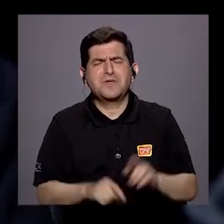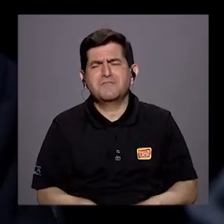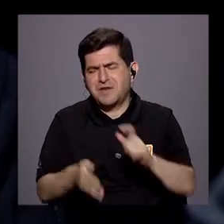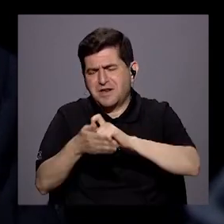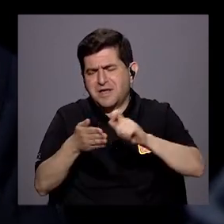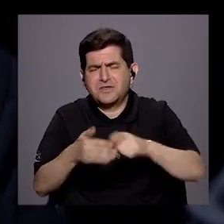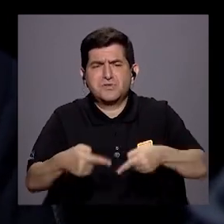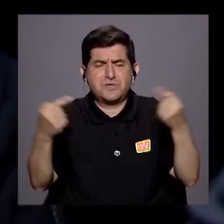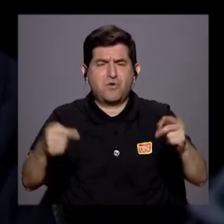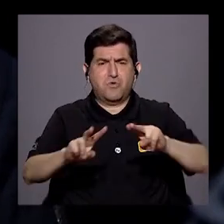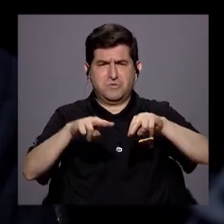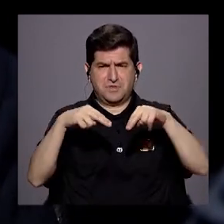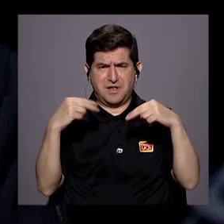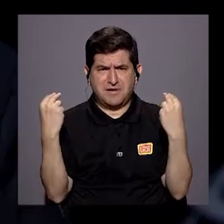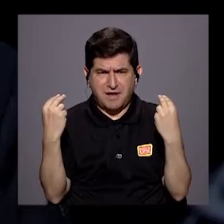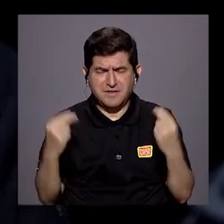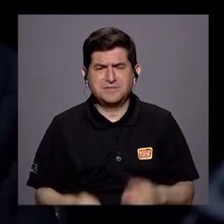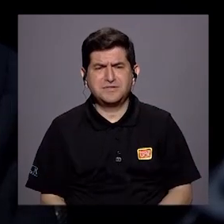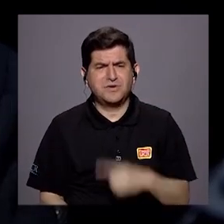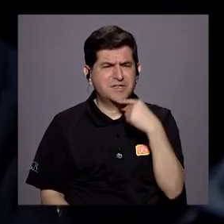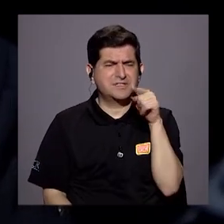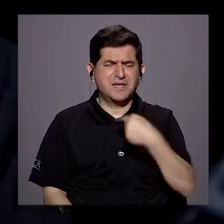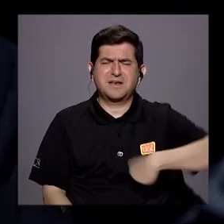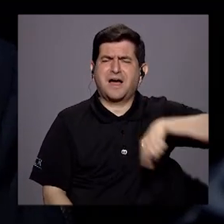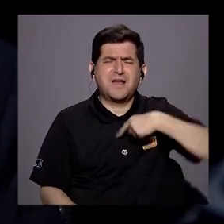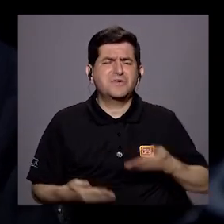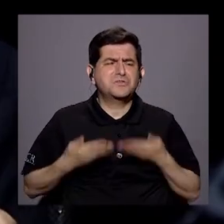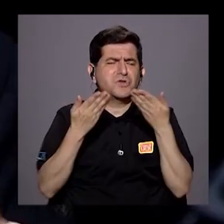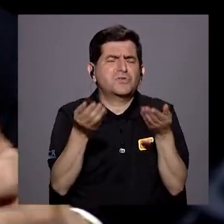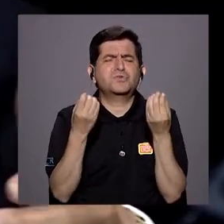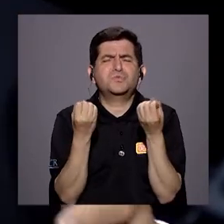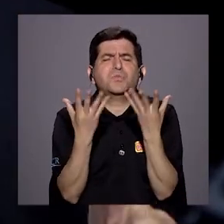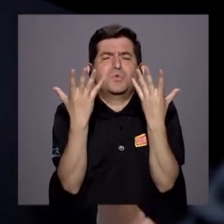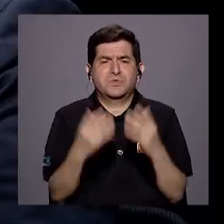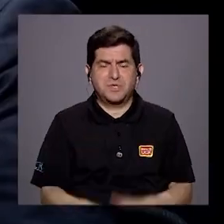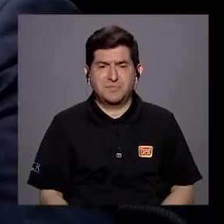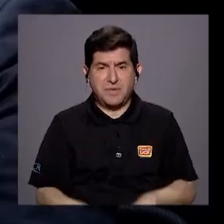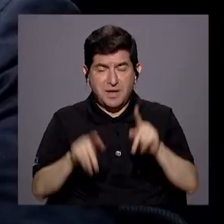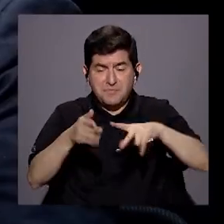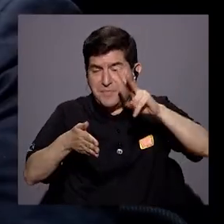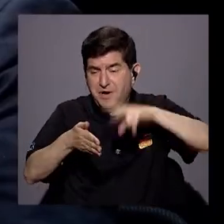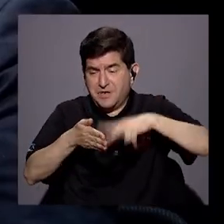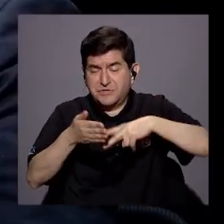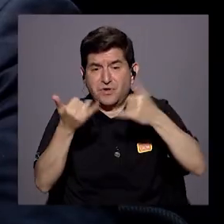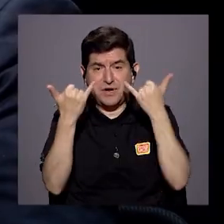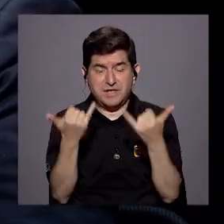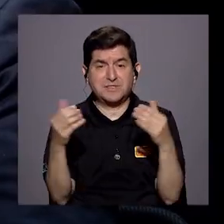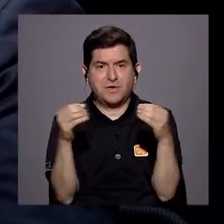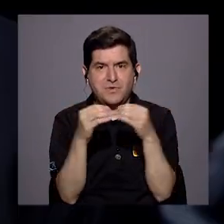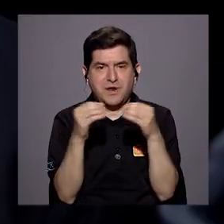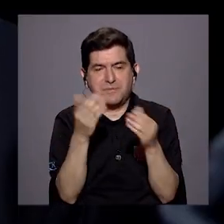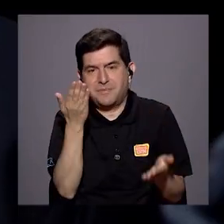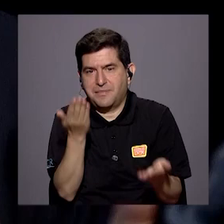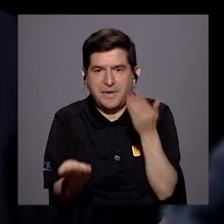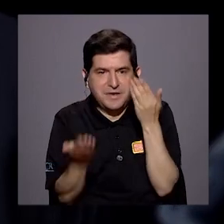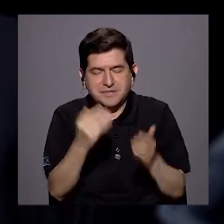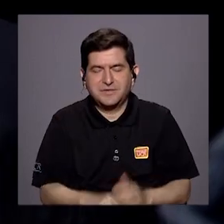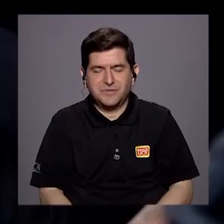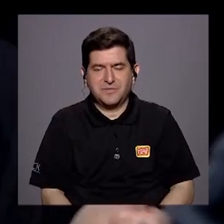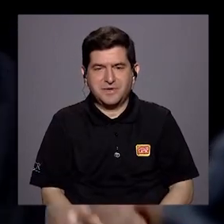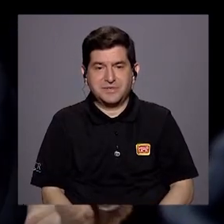contra la nación se vino contra nosotros estábamos dando la plata que dándoles más de la cual cuando la gente lee editoriales que ahora más redes sociales